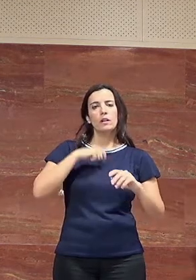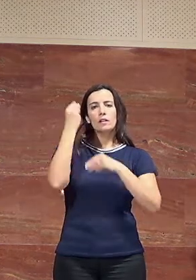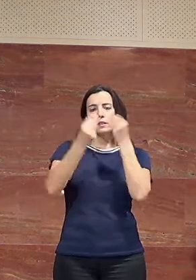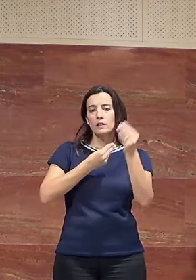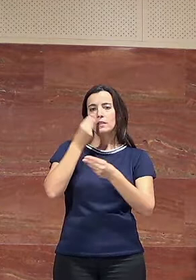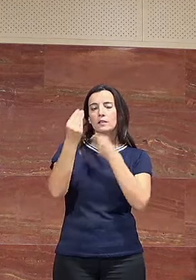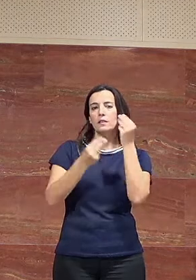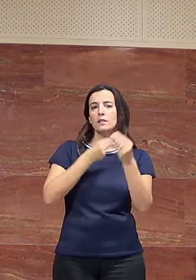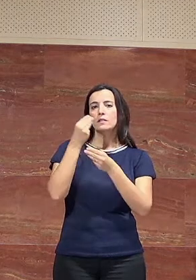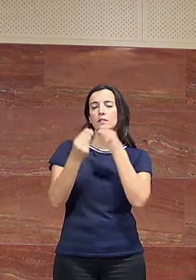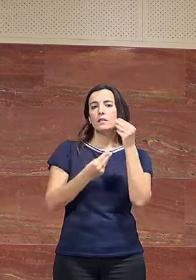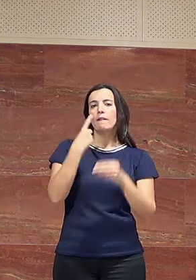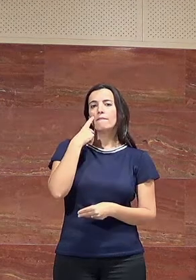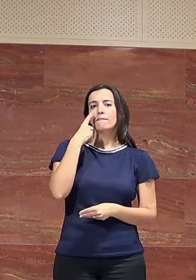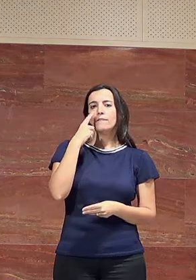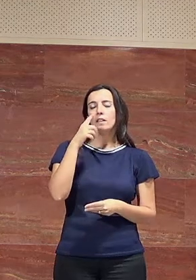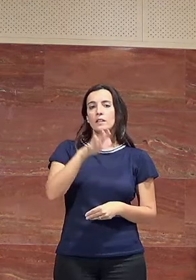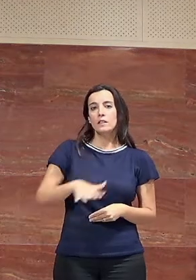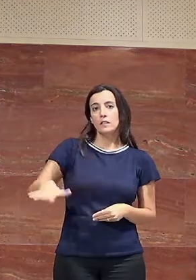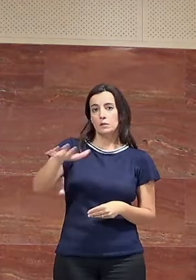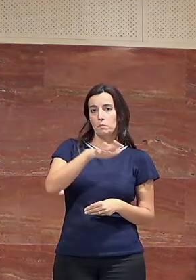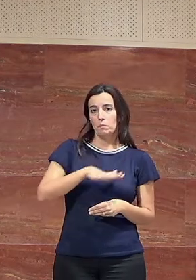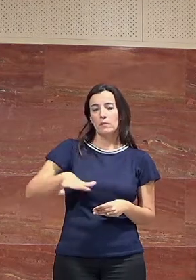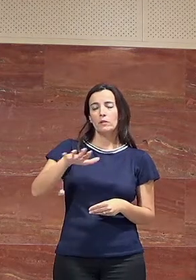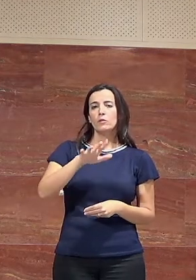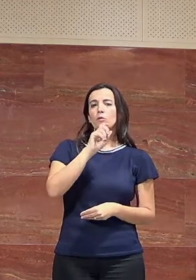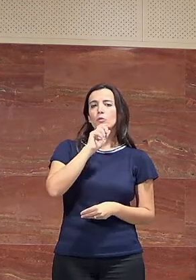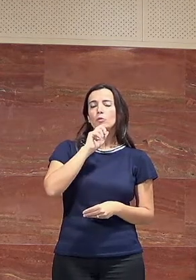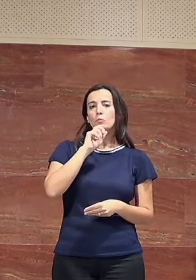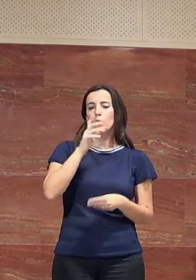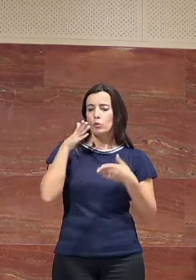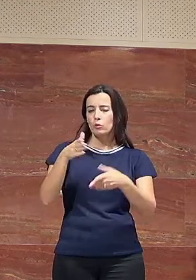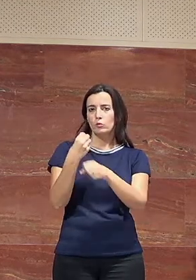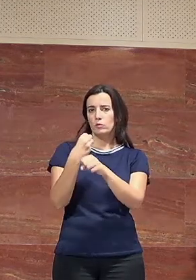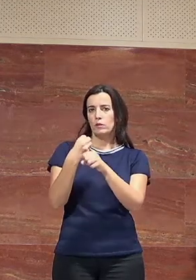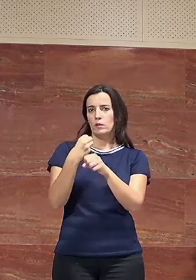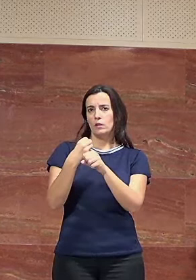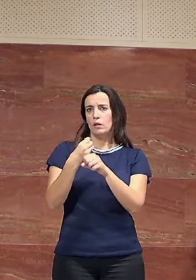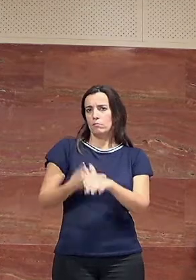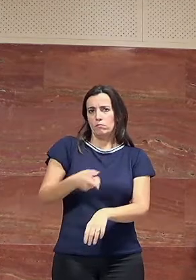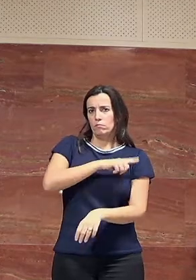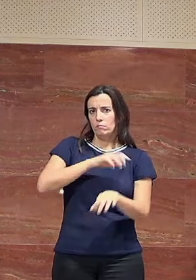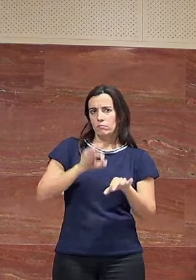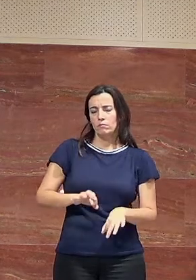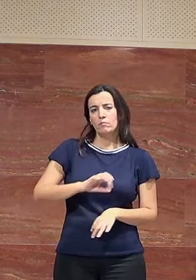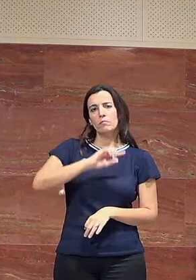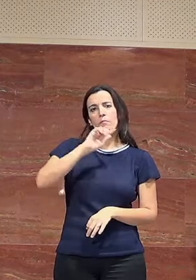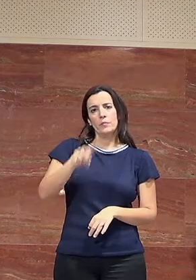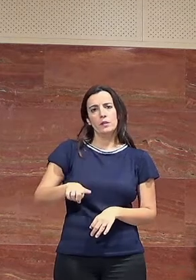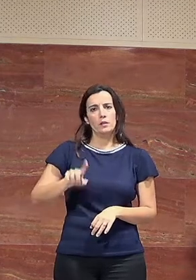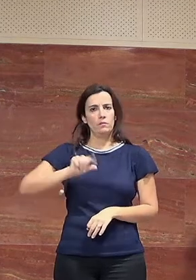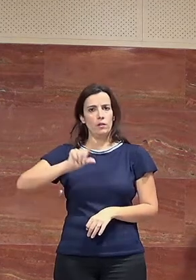sobre de qué manera estos espacios se pueden intervenir de forma muy radical y de forma bastante